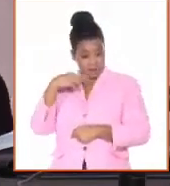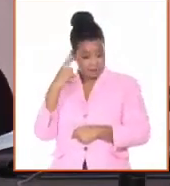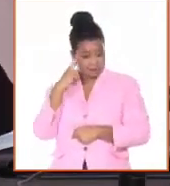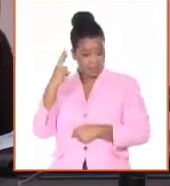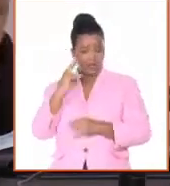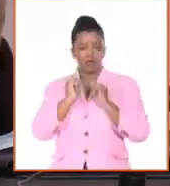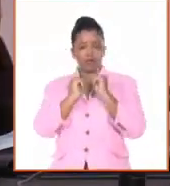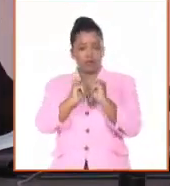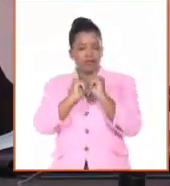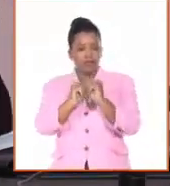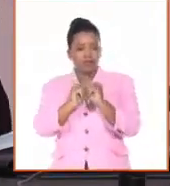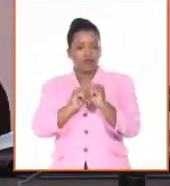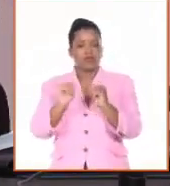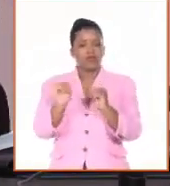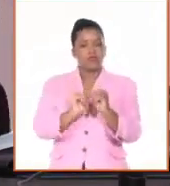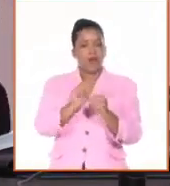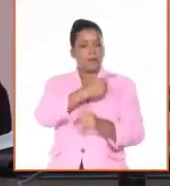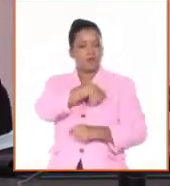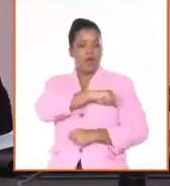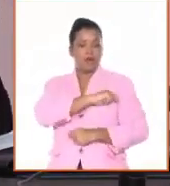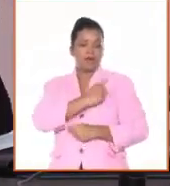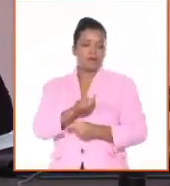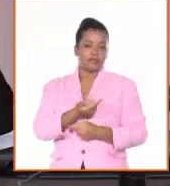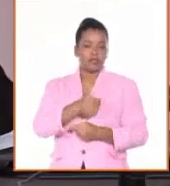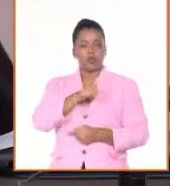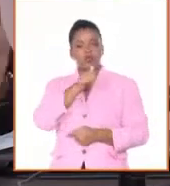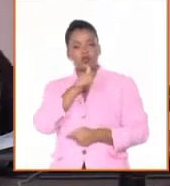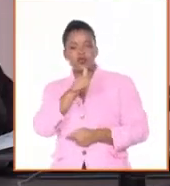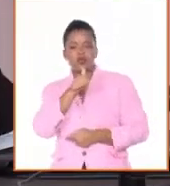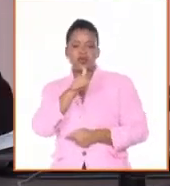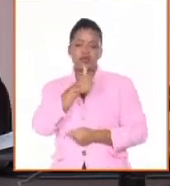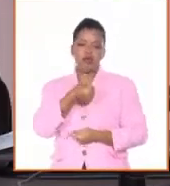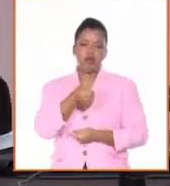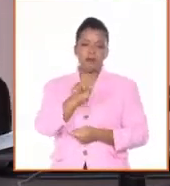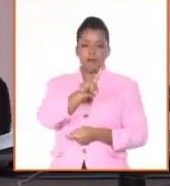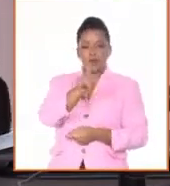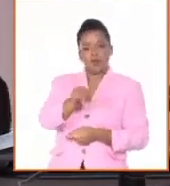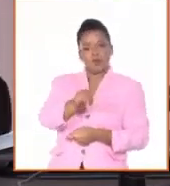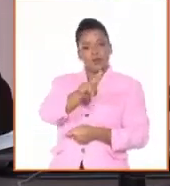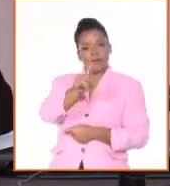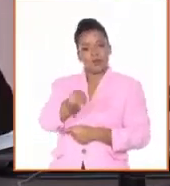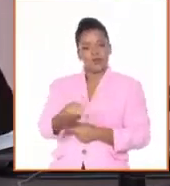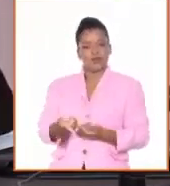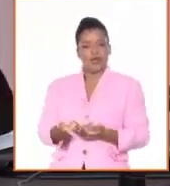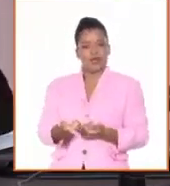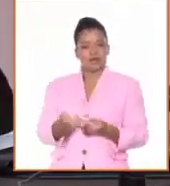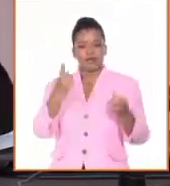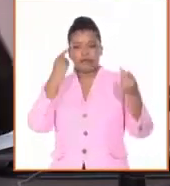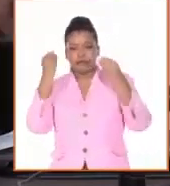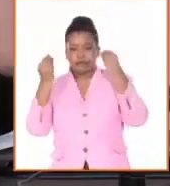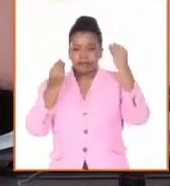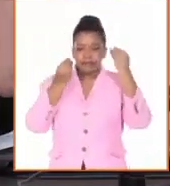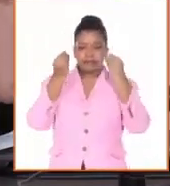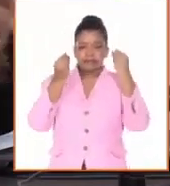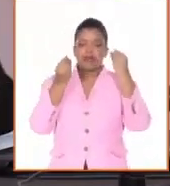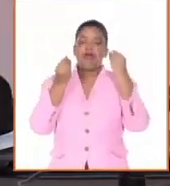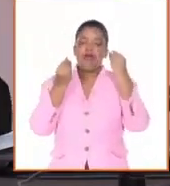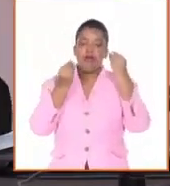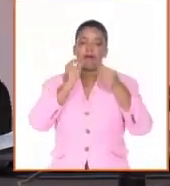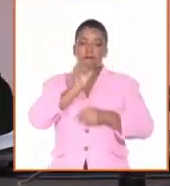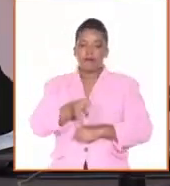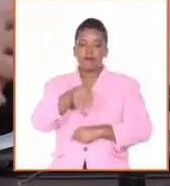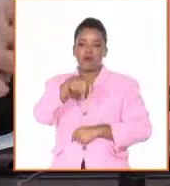puede provocar numerosas opiniones de ustedes señalamientos también inquietudes y pues ejemplos